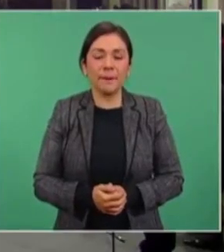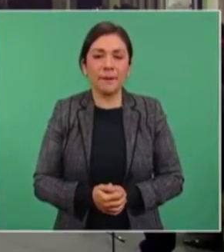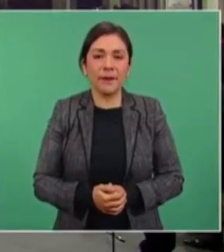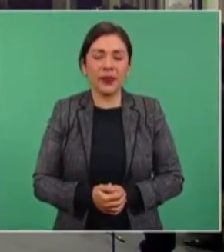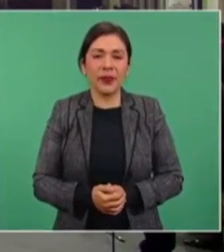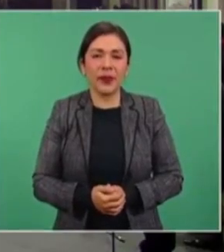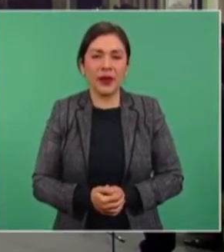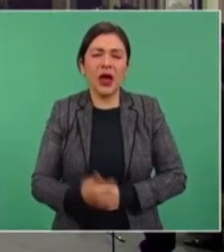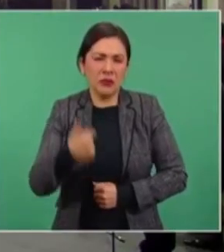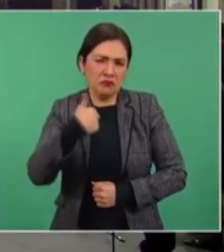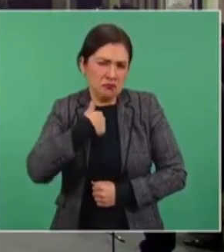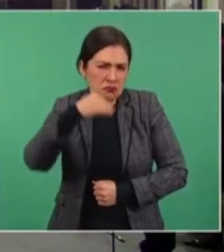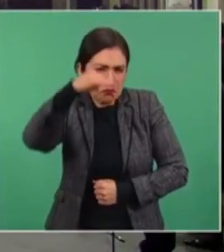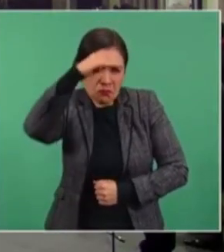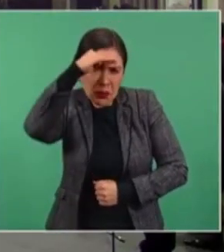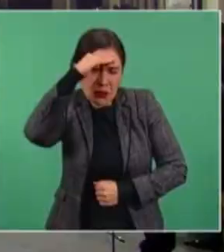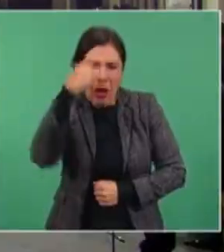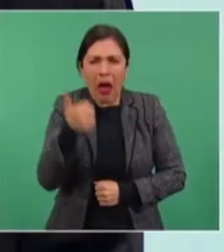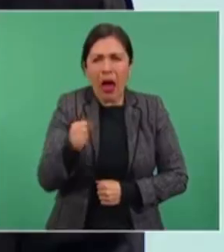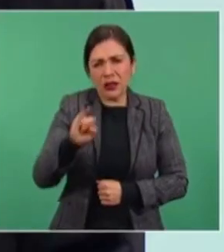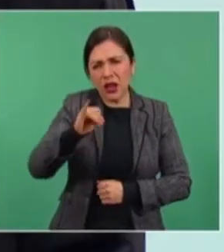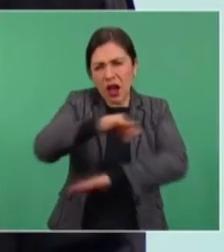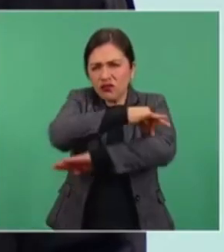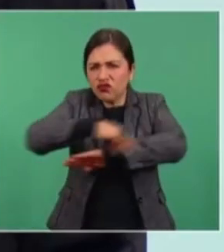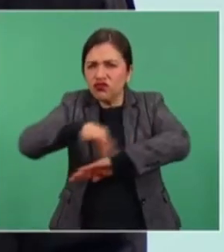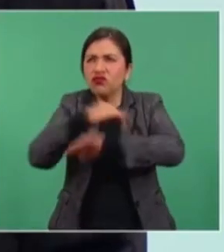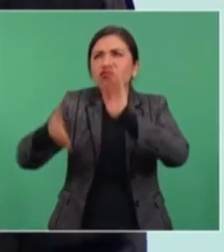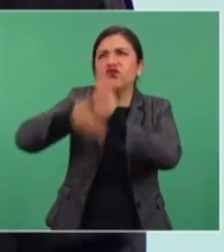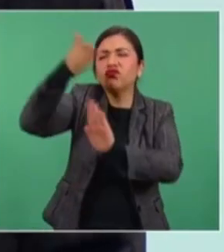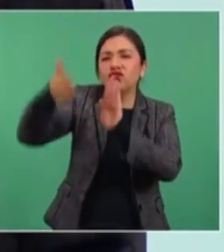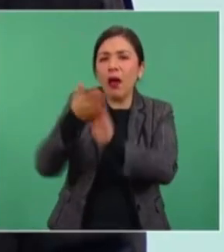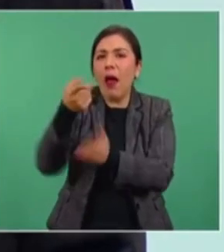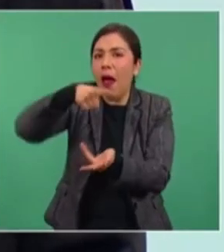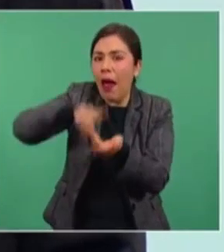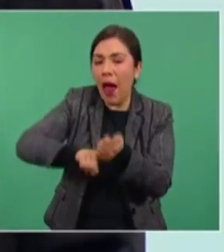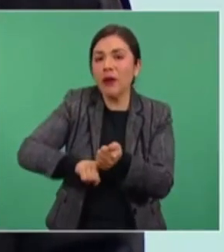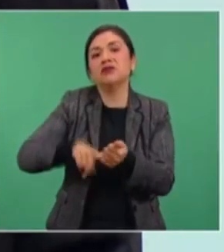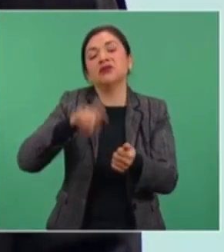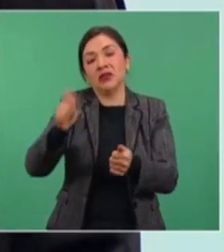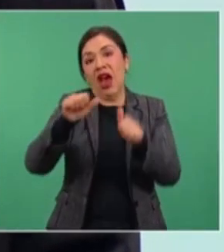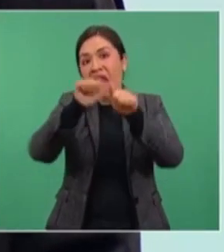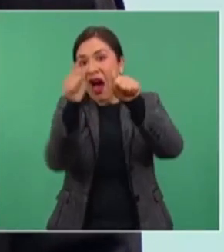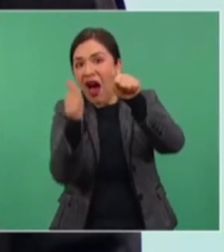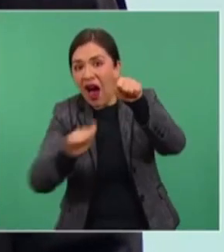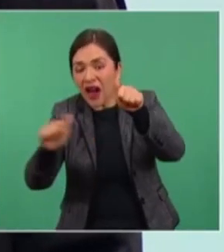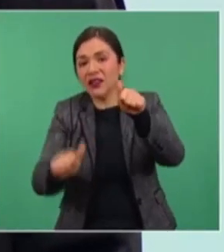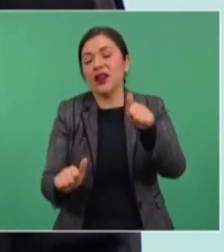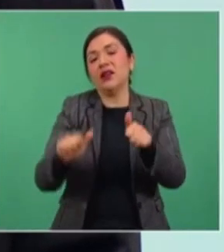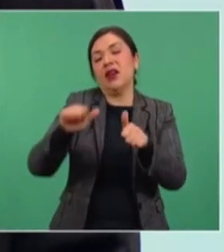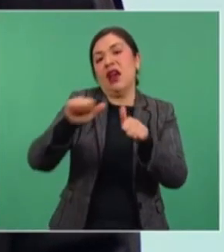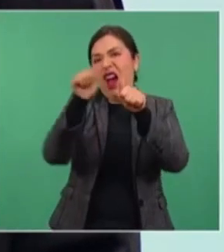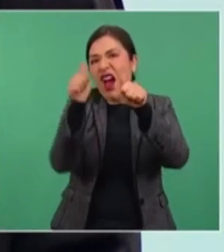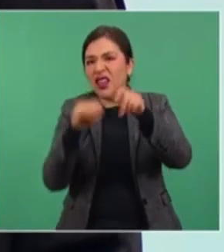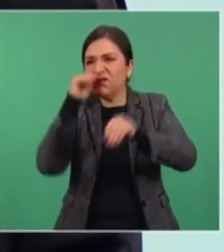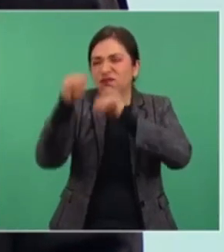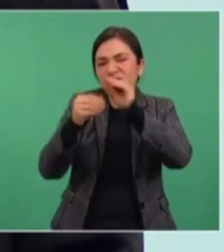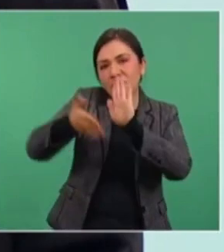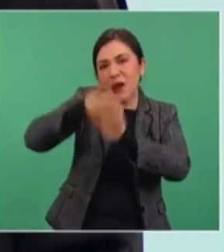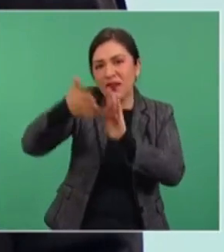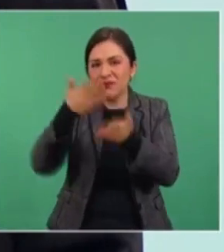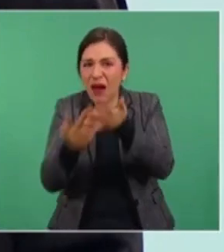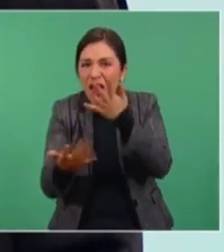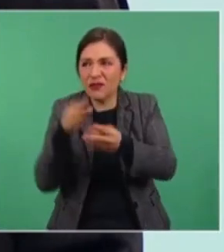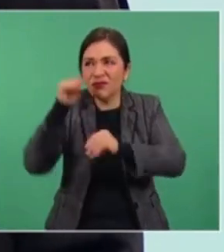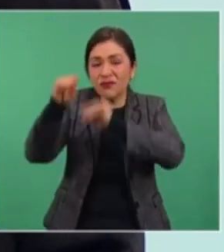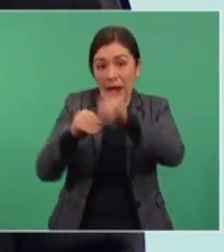Considero que la arquitectura integra artes y artesanías y así se manifiesta de